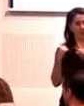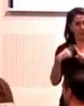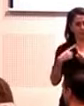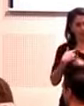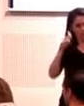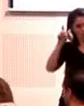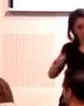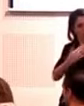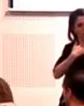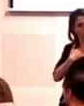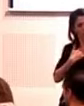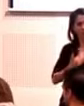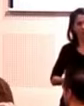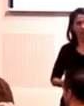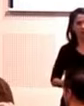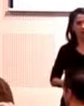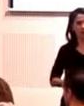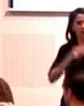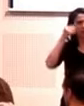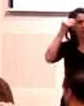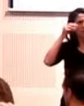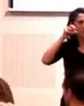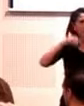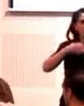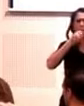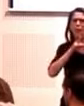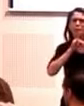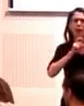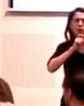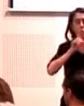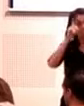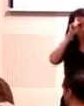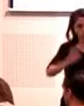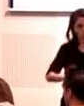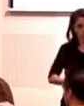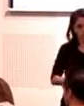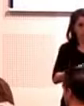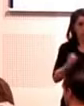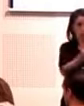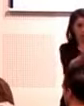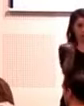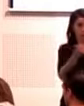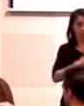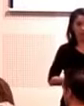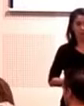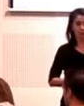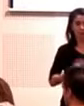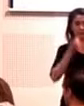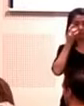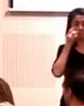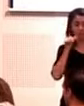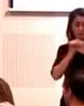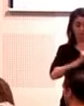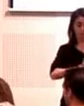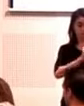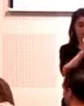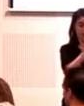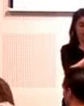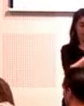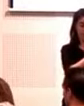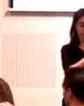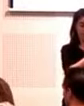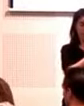crees que te apetece, sin pensar en si va a ir bien o mal, como cualquier persona de las que estamos aquí, y llegar a tu casa, que tu madre